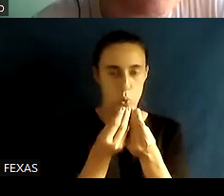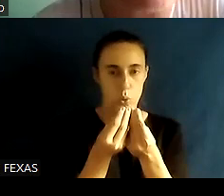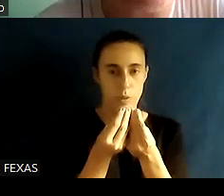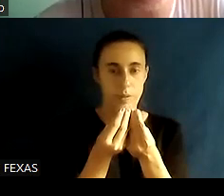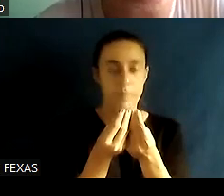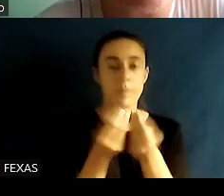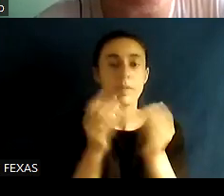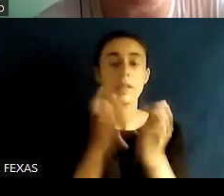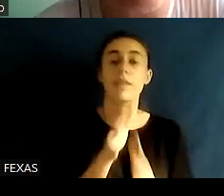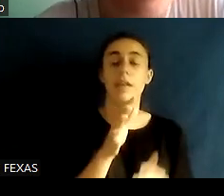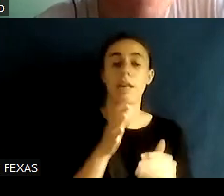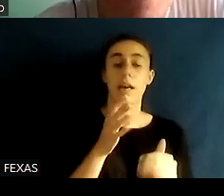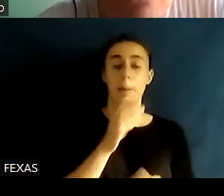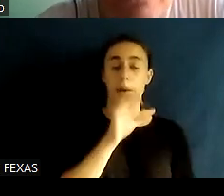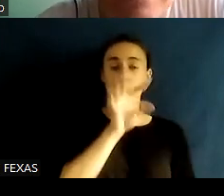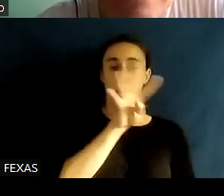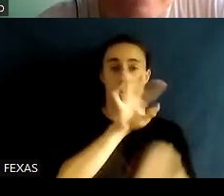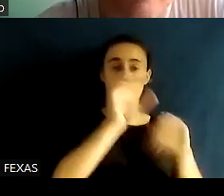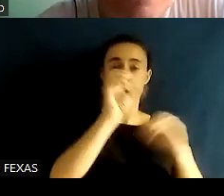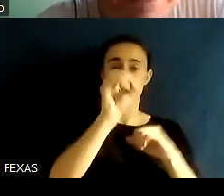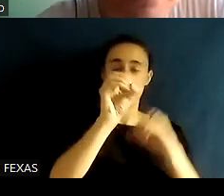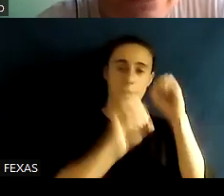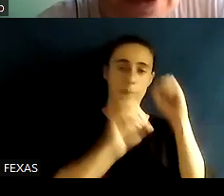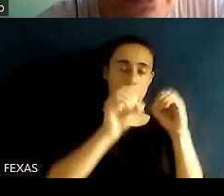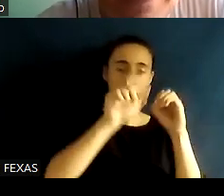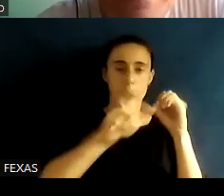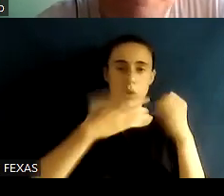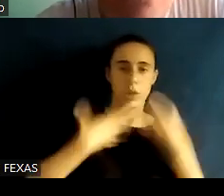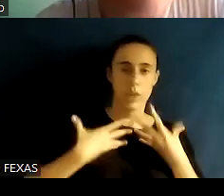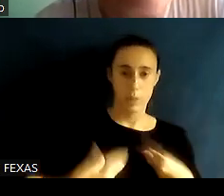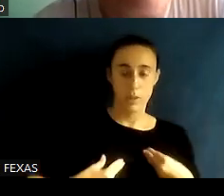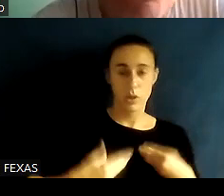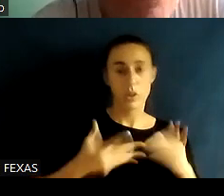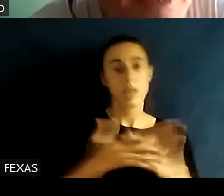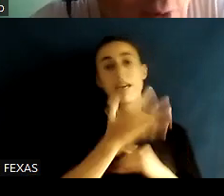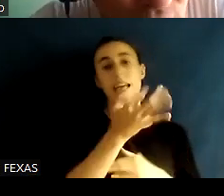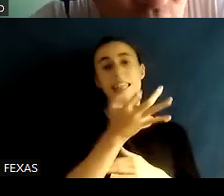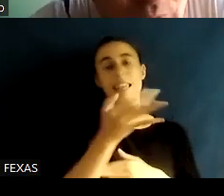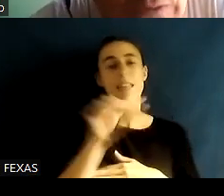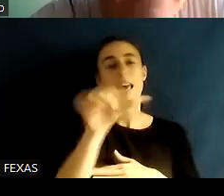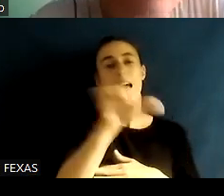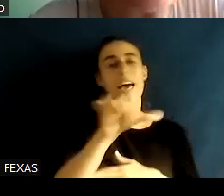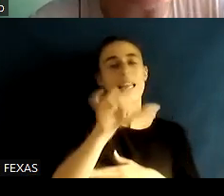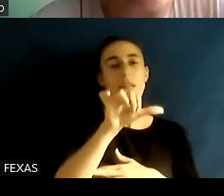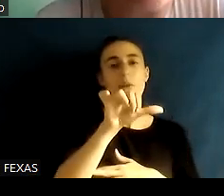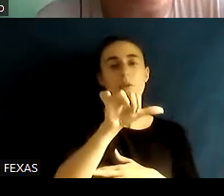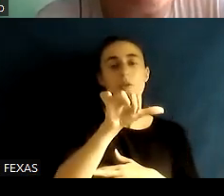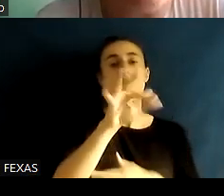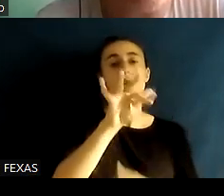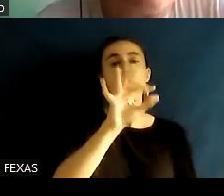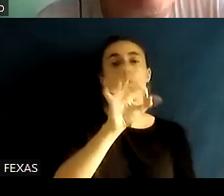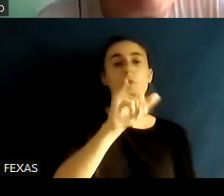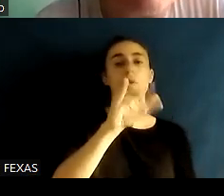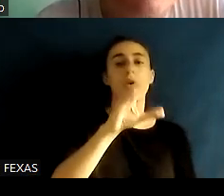40% de los pacientes con depresión hay un nivel bajo, un nivel de ácido fólico bajo, seguramente por consumo. No sería la